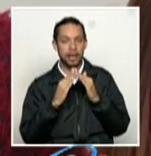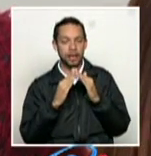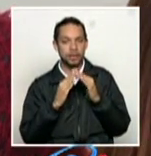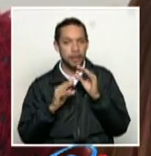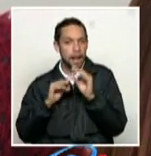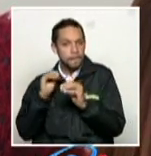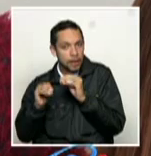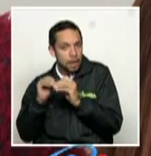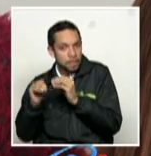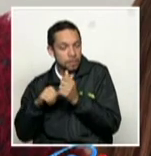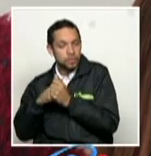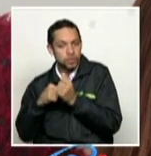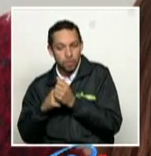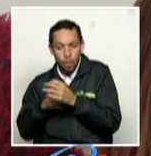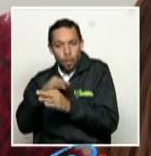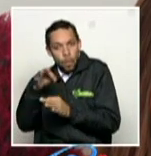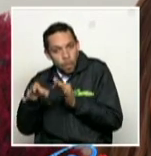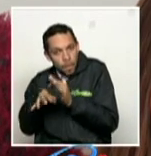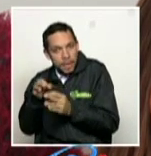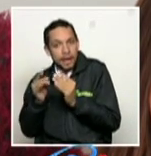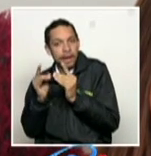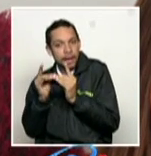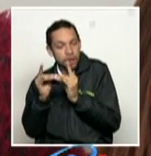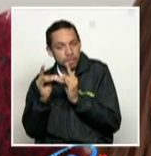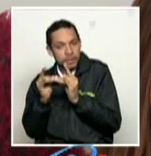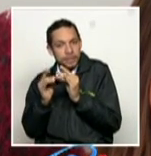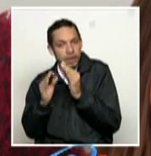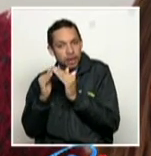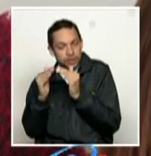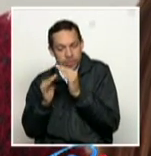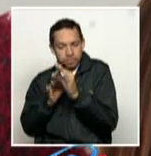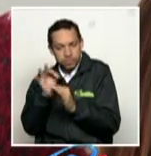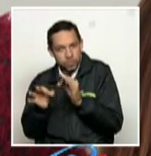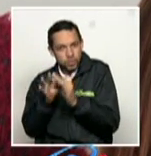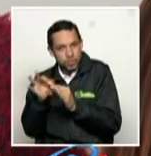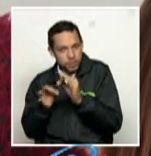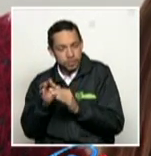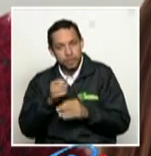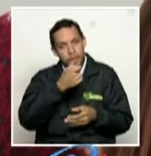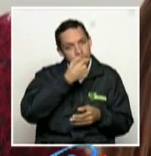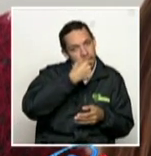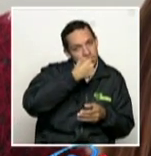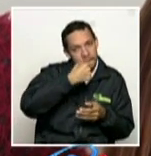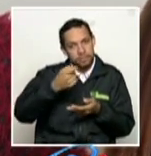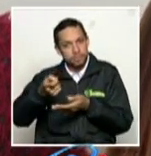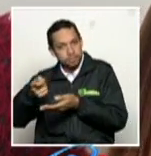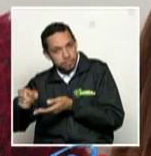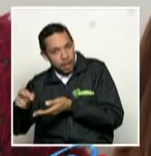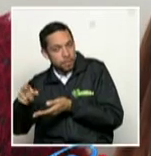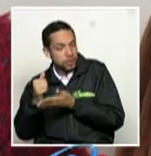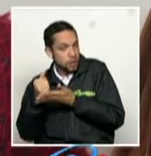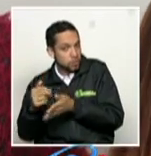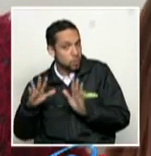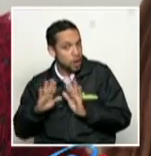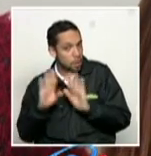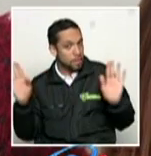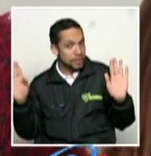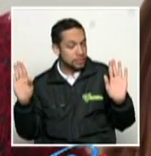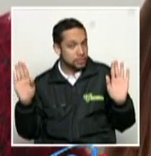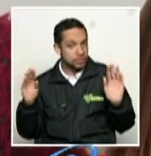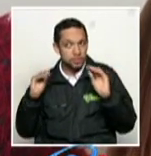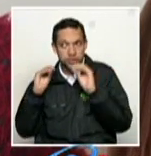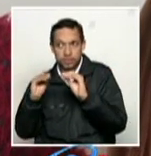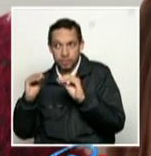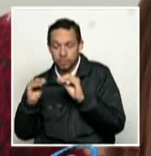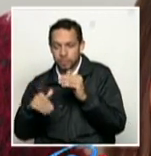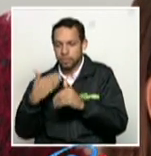tampoco mejoraba? La empezamos a tratar y le mandaron un medicamento y ella tenía unos momentos de lucidez muy raros.